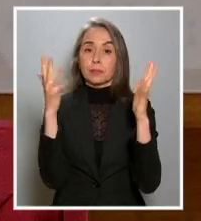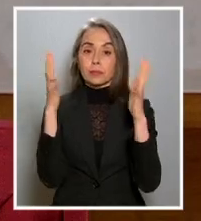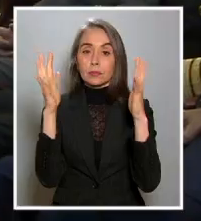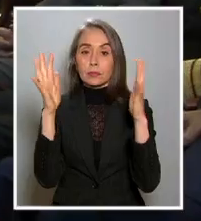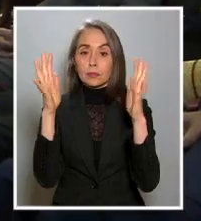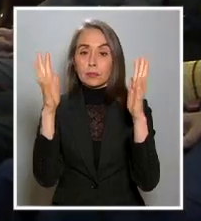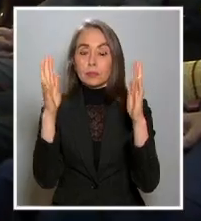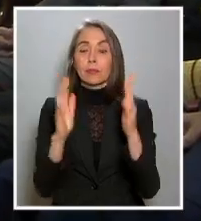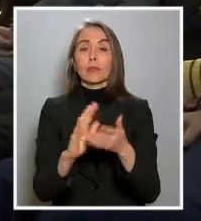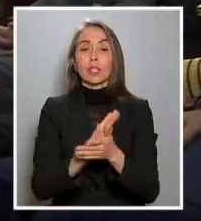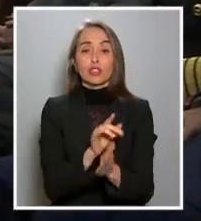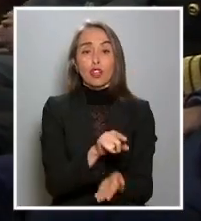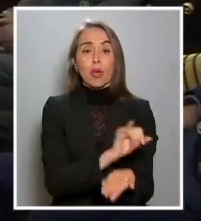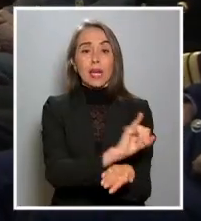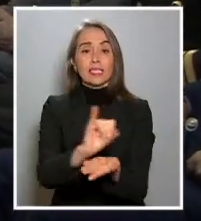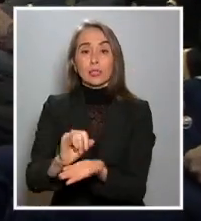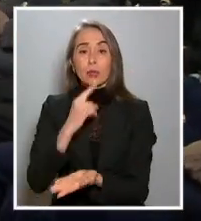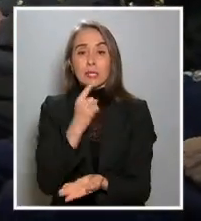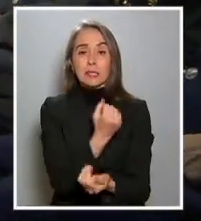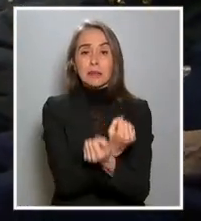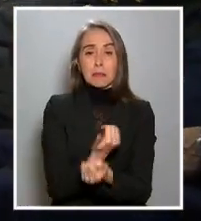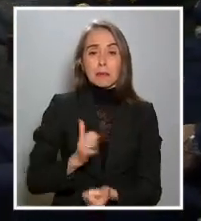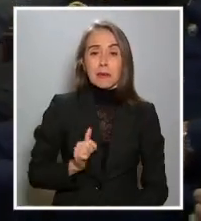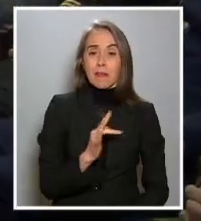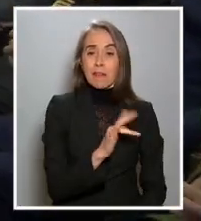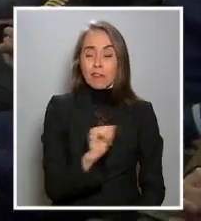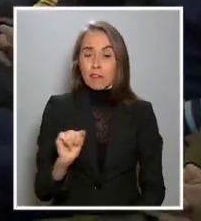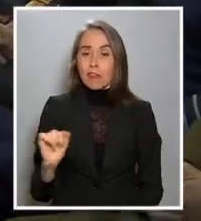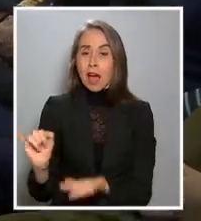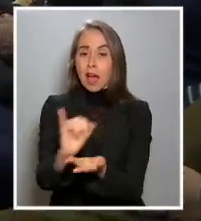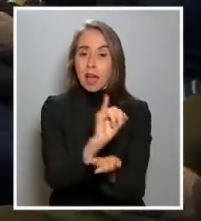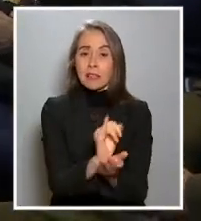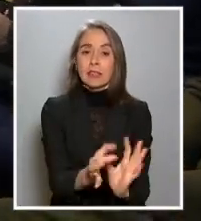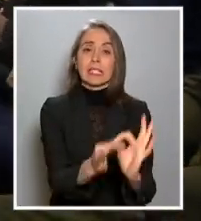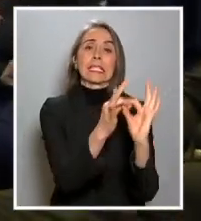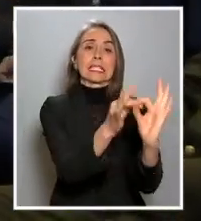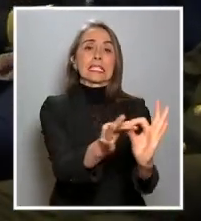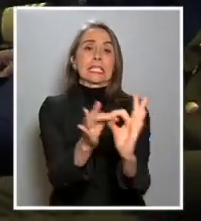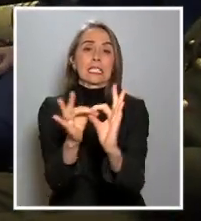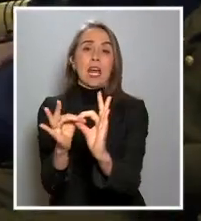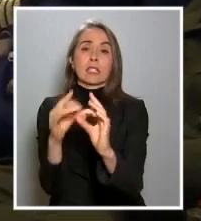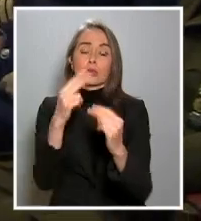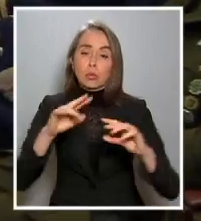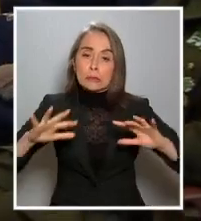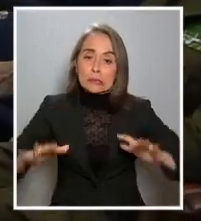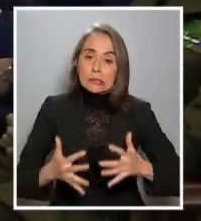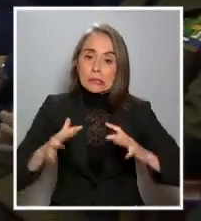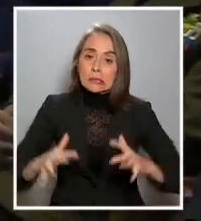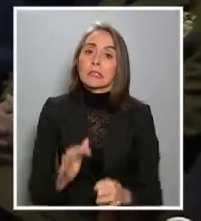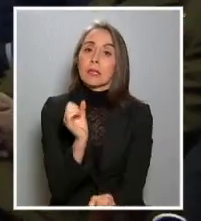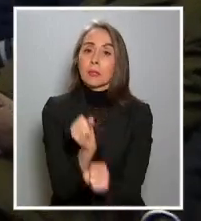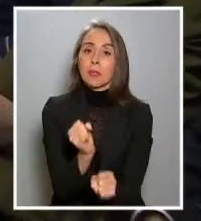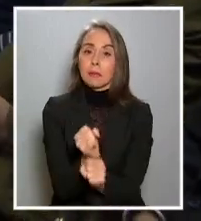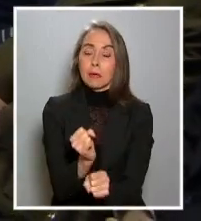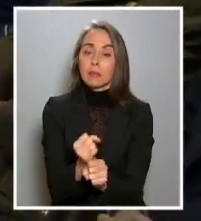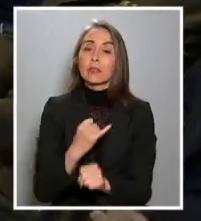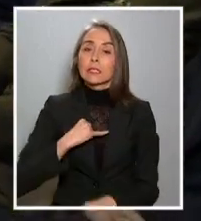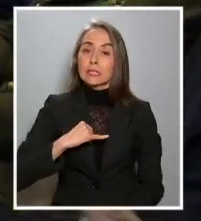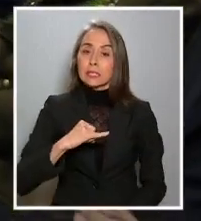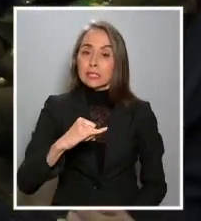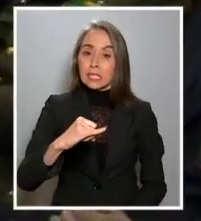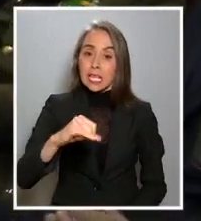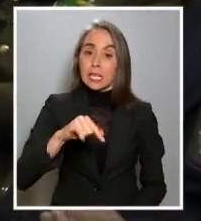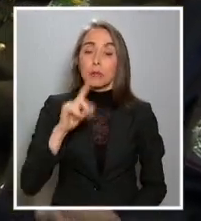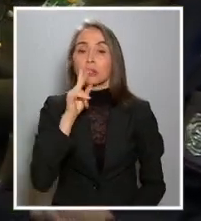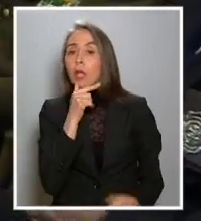A todas estas instituciones les agradezco su abnegado trabajo. Vamos a seguir en este camino